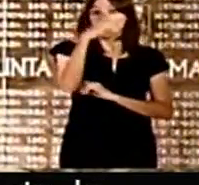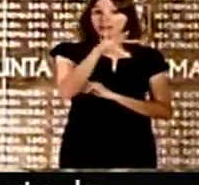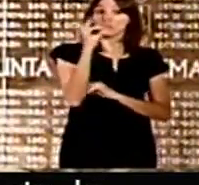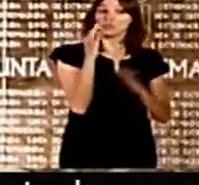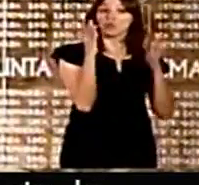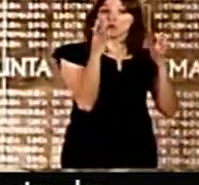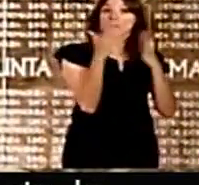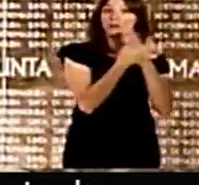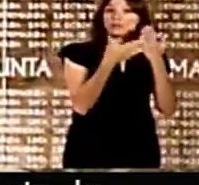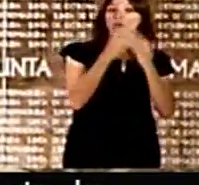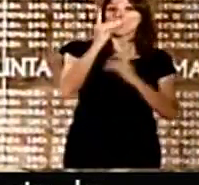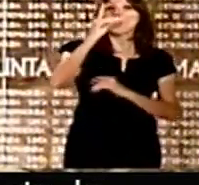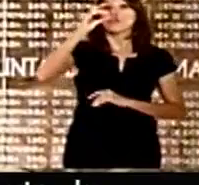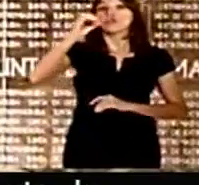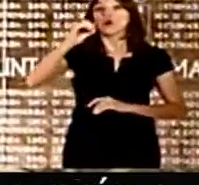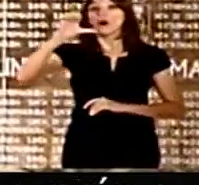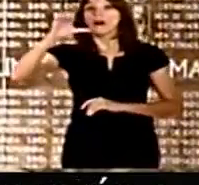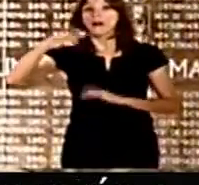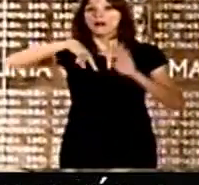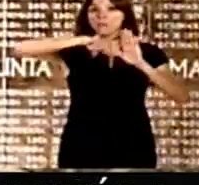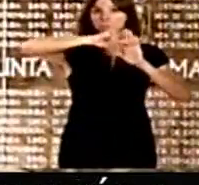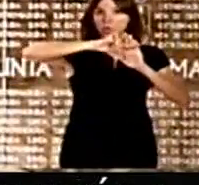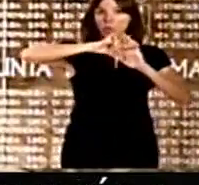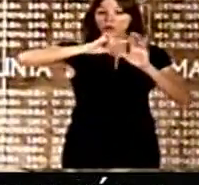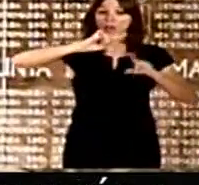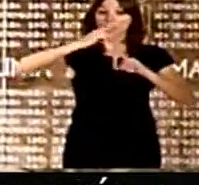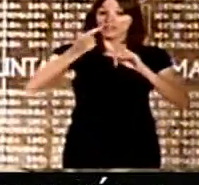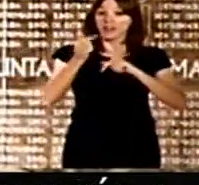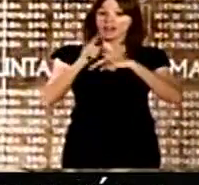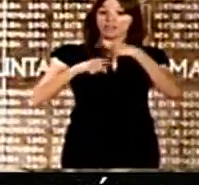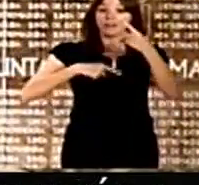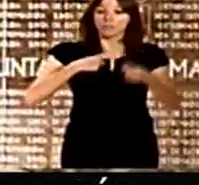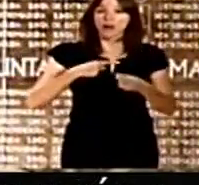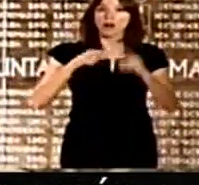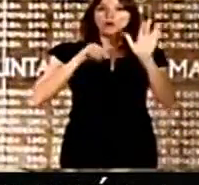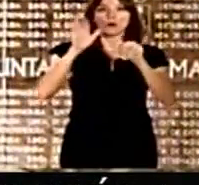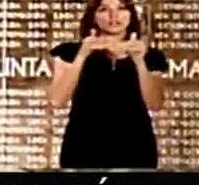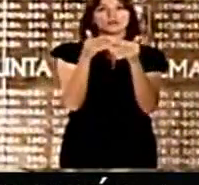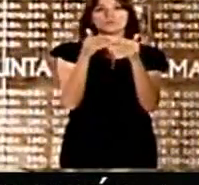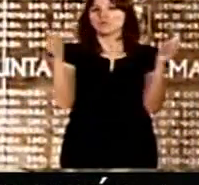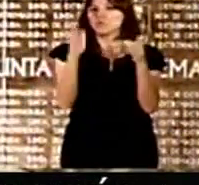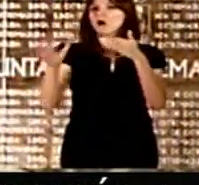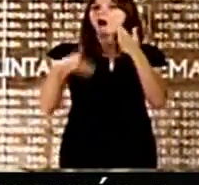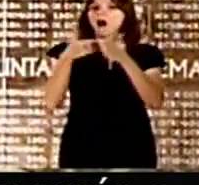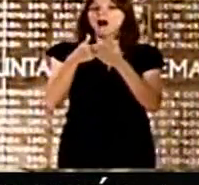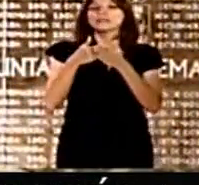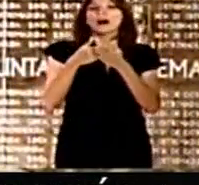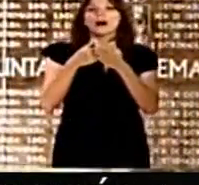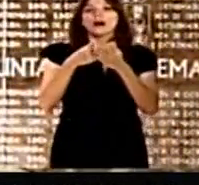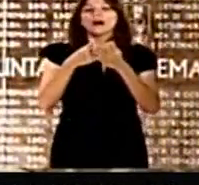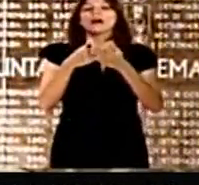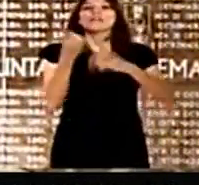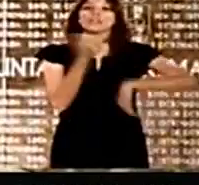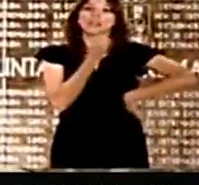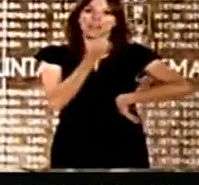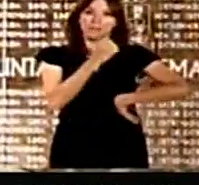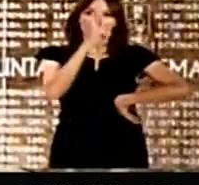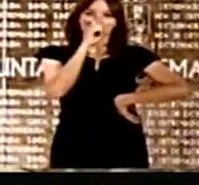de Gobierno en el Diario Oficial de Extremadura, y el plazo vence en diciembre del año 20.